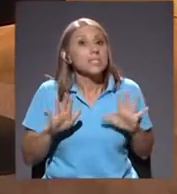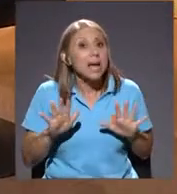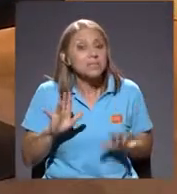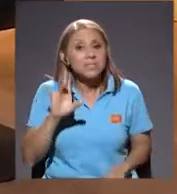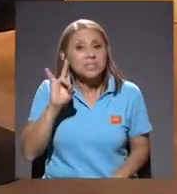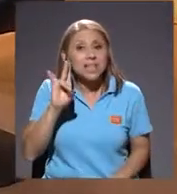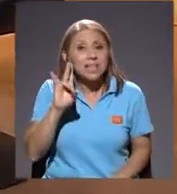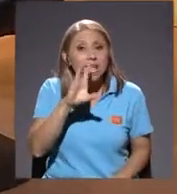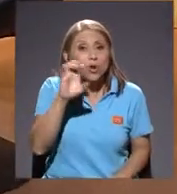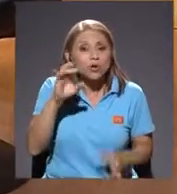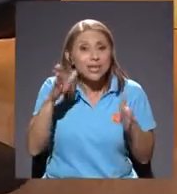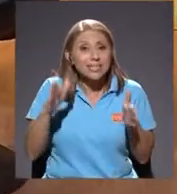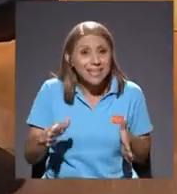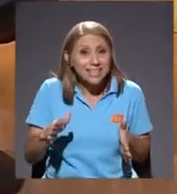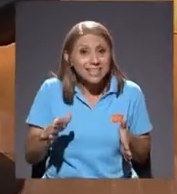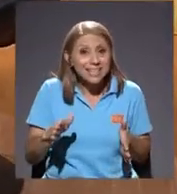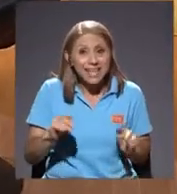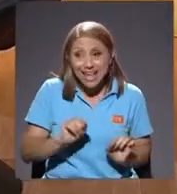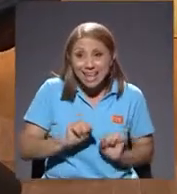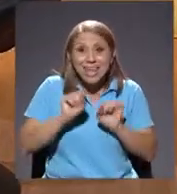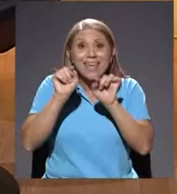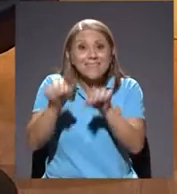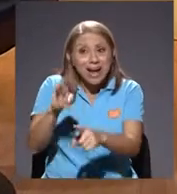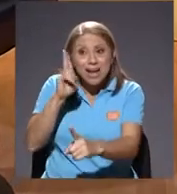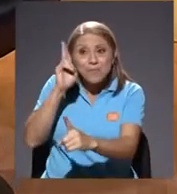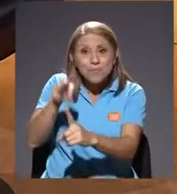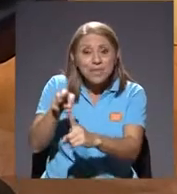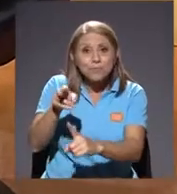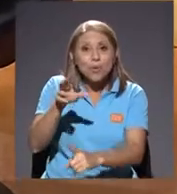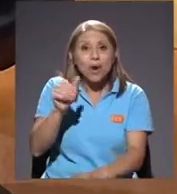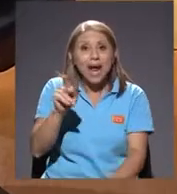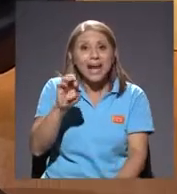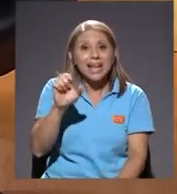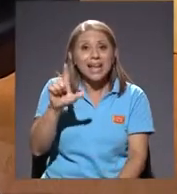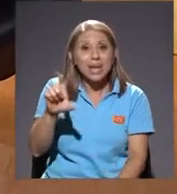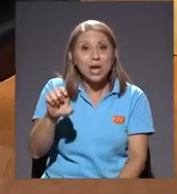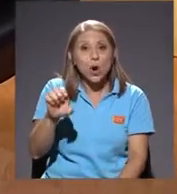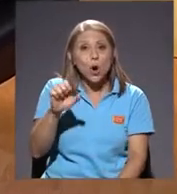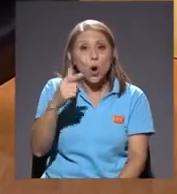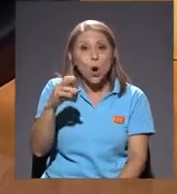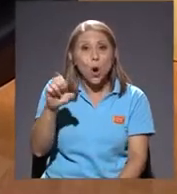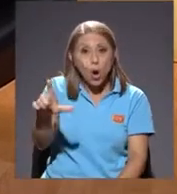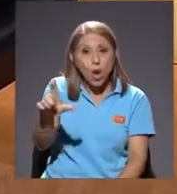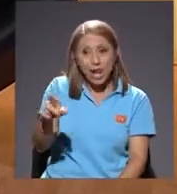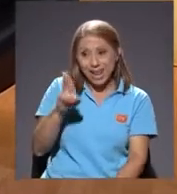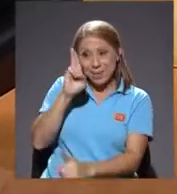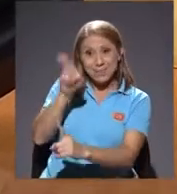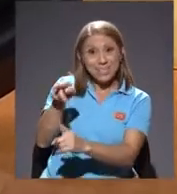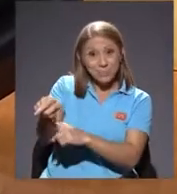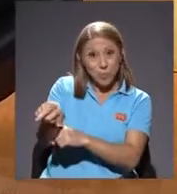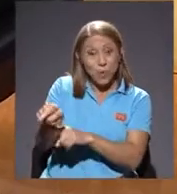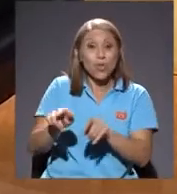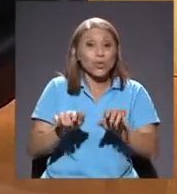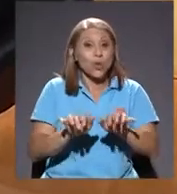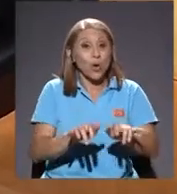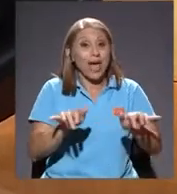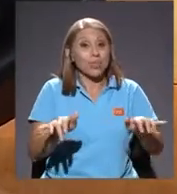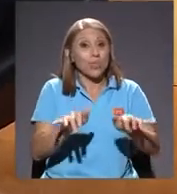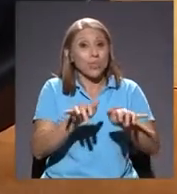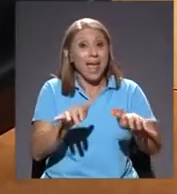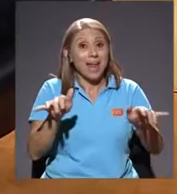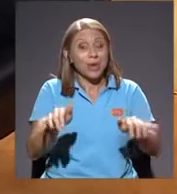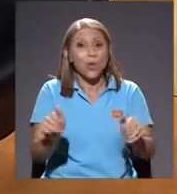que tocan en el mismo carnegie hall ver a piano para que están tocando piano ahí con un éxito asombroso